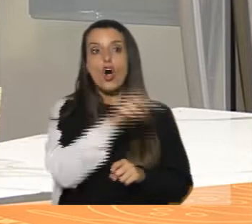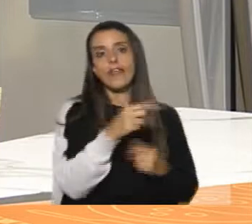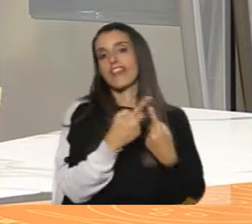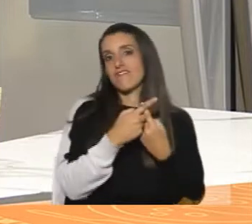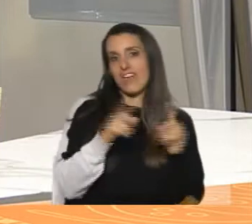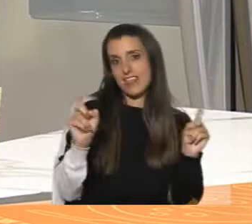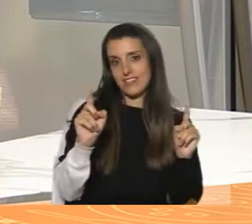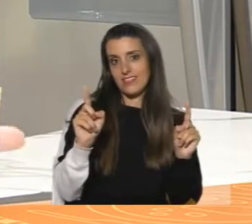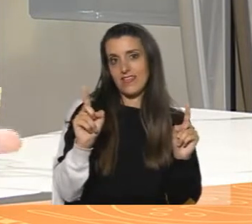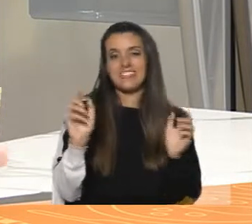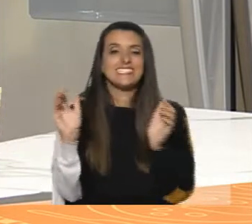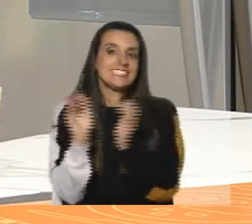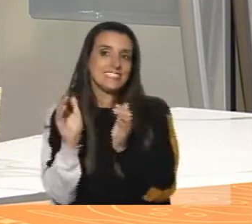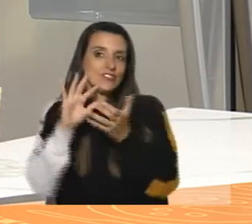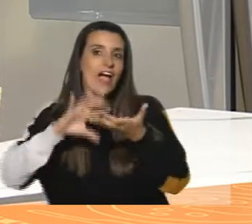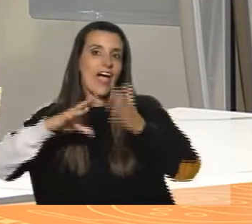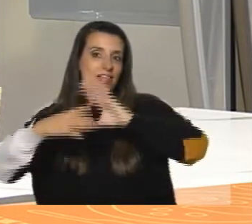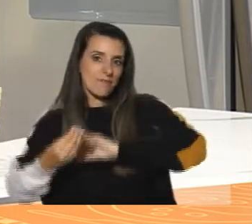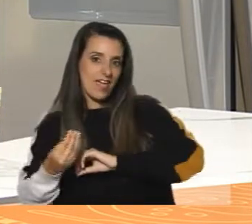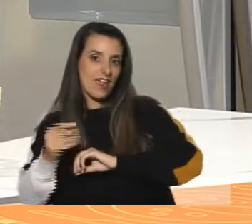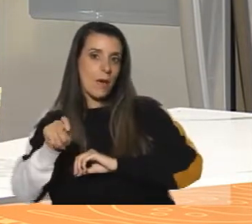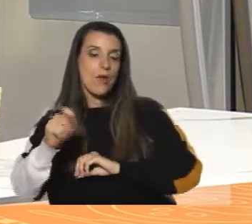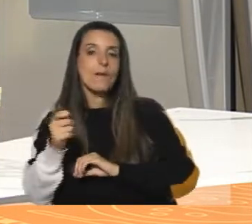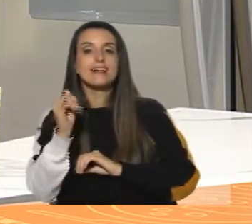para asomarse y poder estar